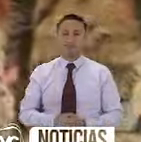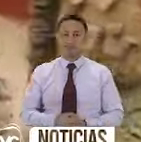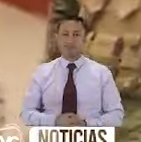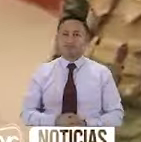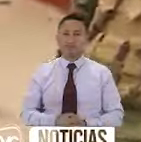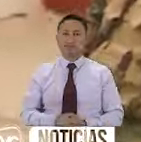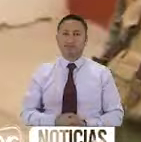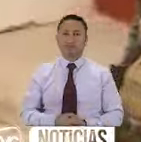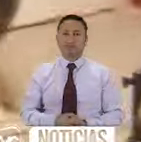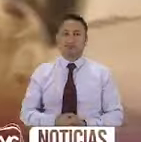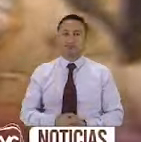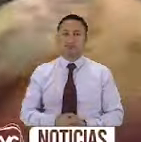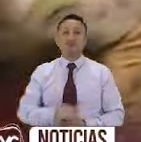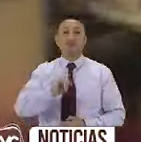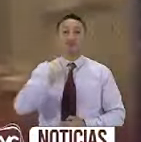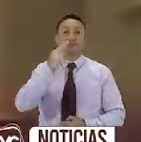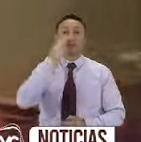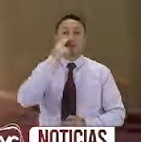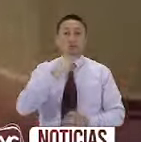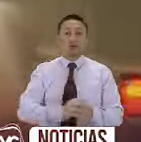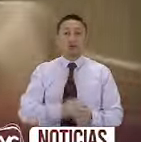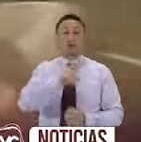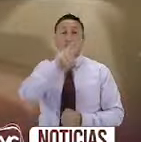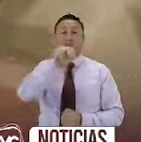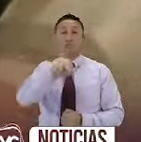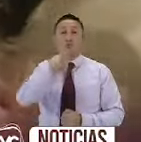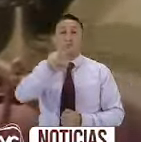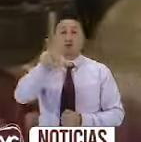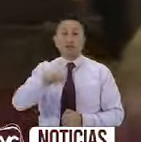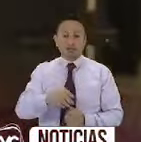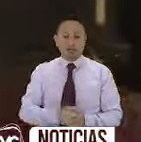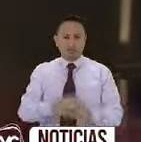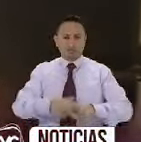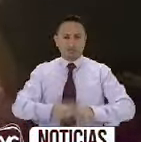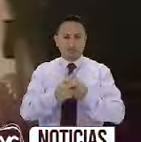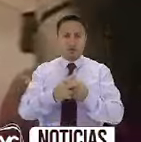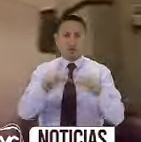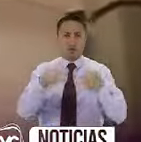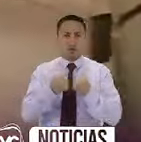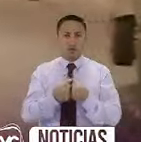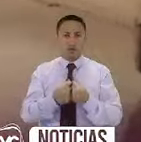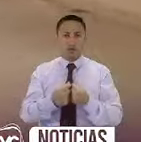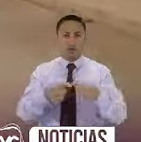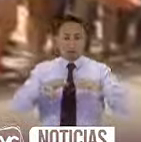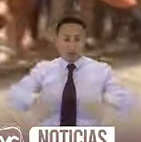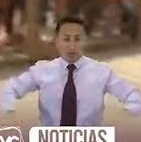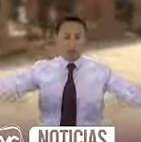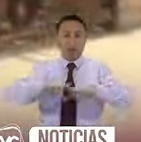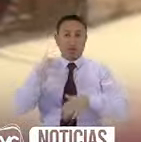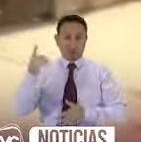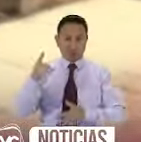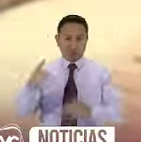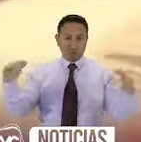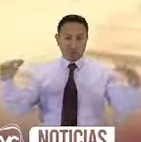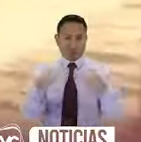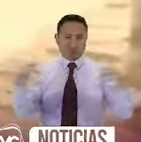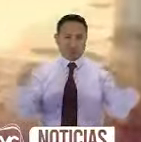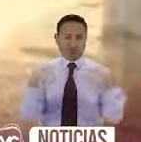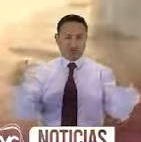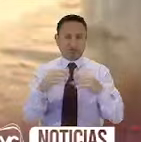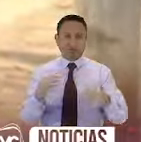En junio del 2023 se desató una guerra entre las bandas que ocupan el cantón Durán y desde entonces al